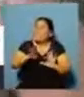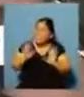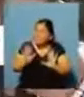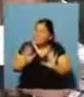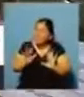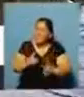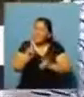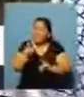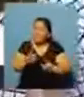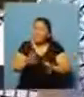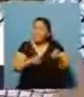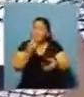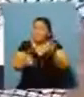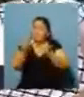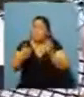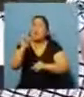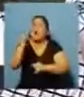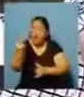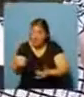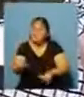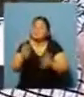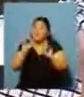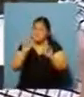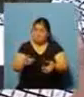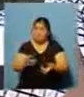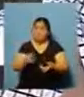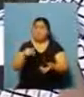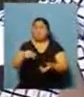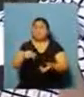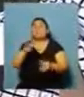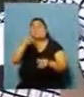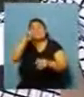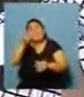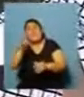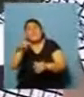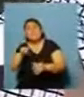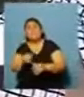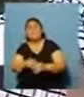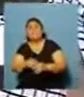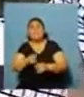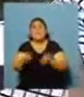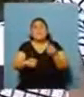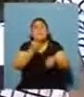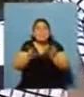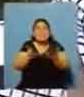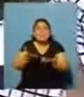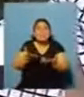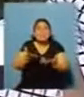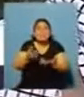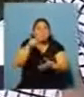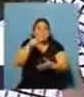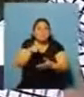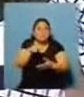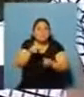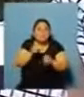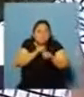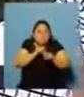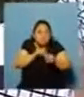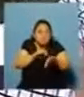algunos focos, ¿es así? Sí, efectivamente, el fuego, el incendio piromaníaco que se llama, que es el que afecta